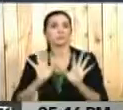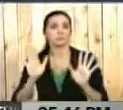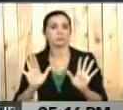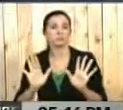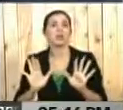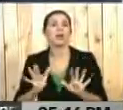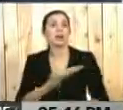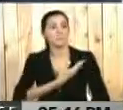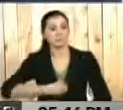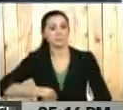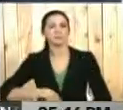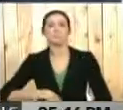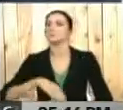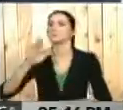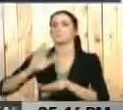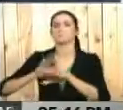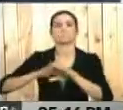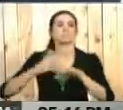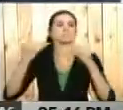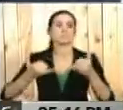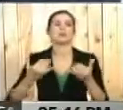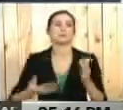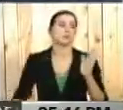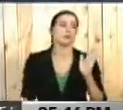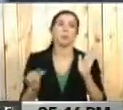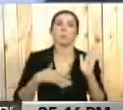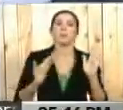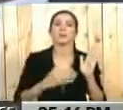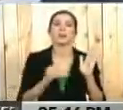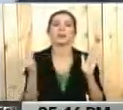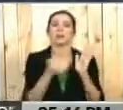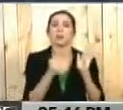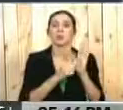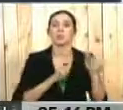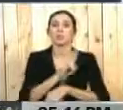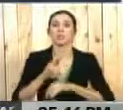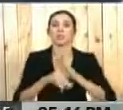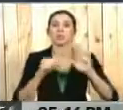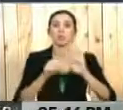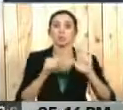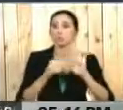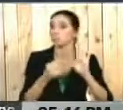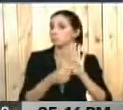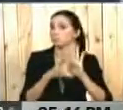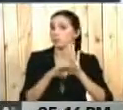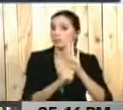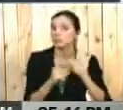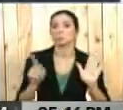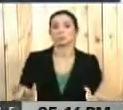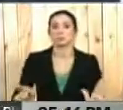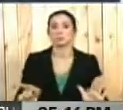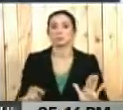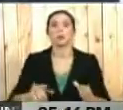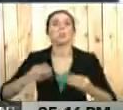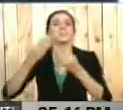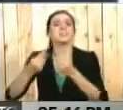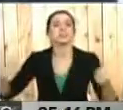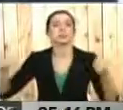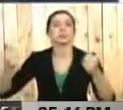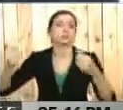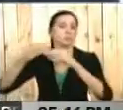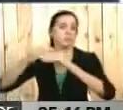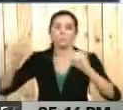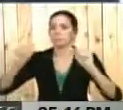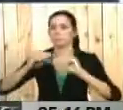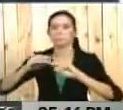para convocar inmediatamente a nuevas elecciones. Eso es lo que se llama disolución parlamentaria. Ahora,